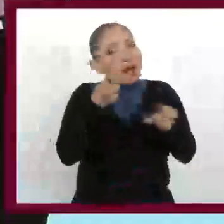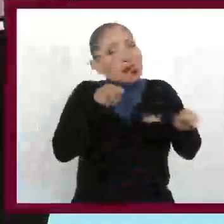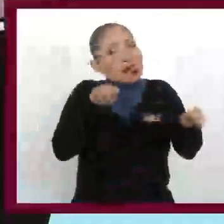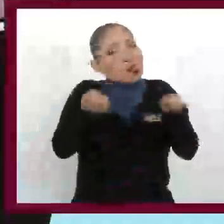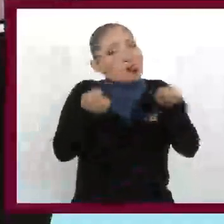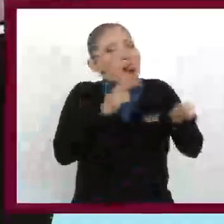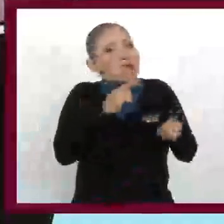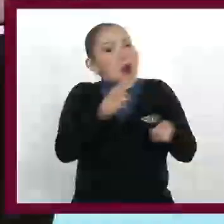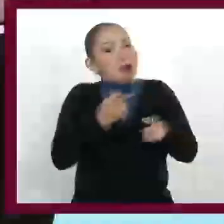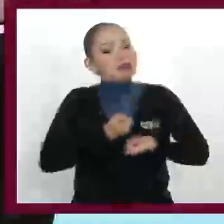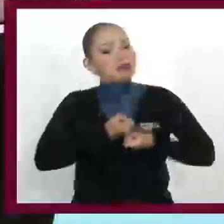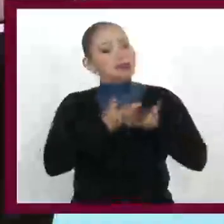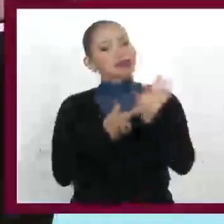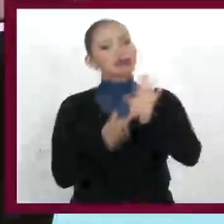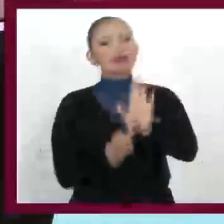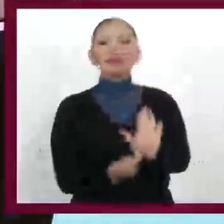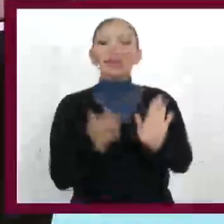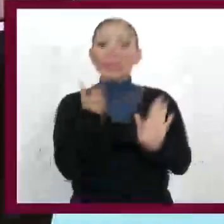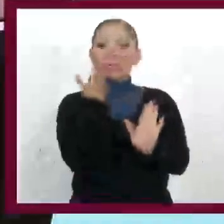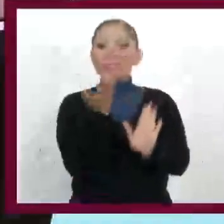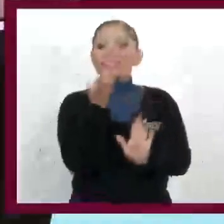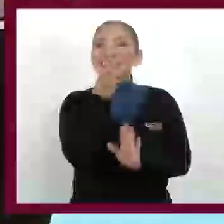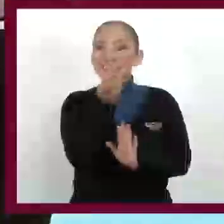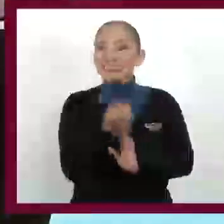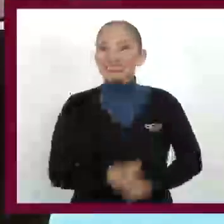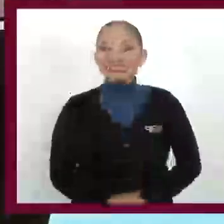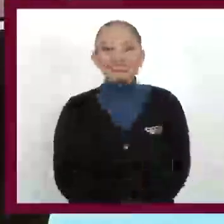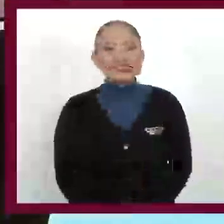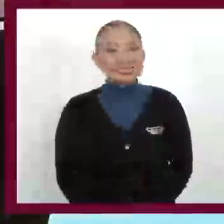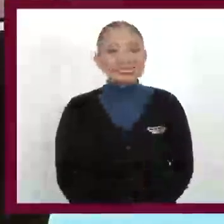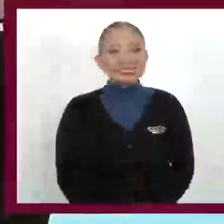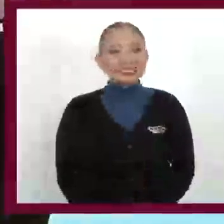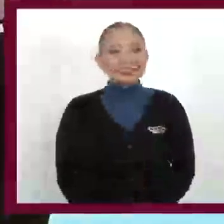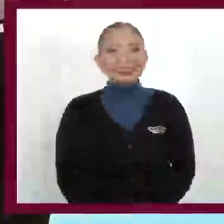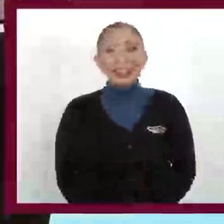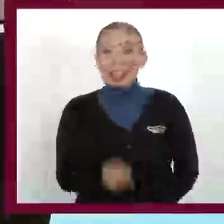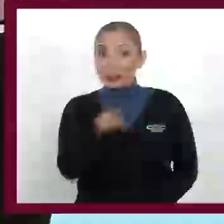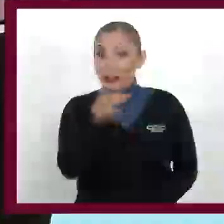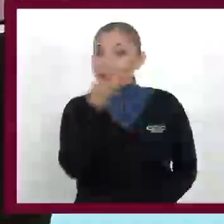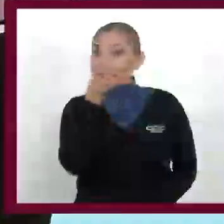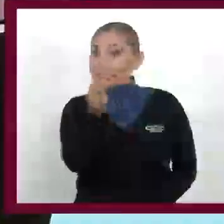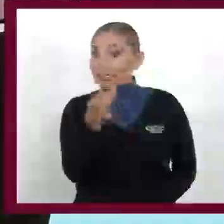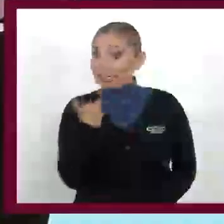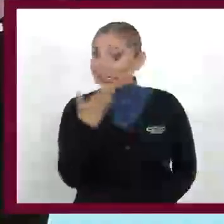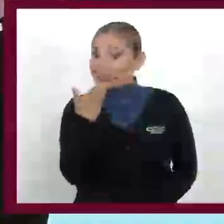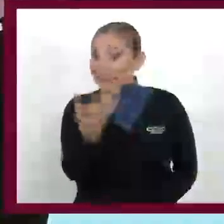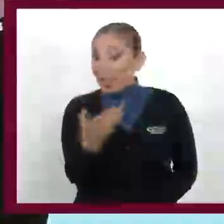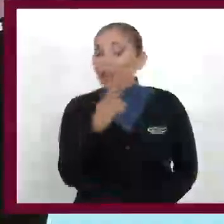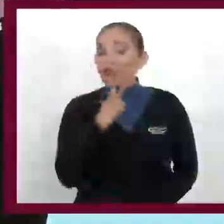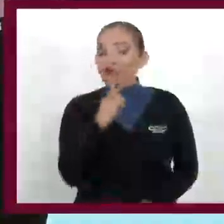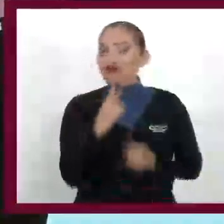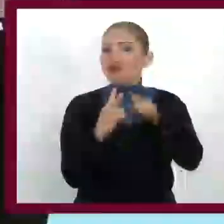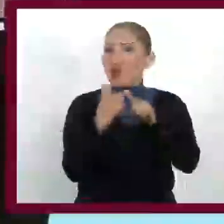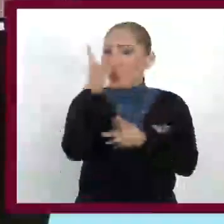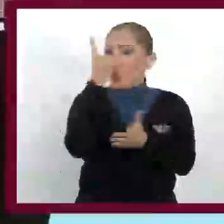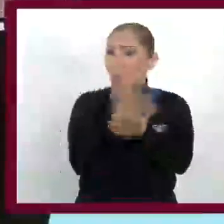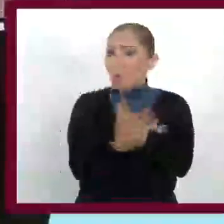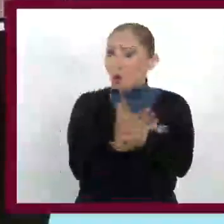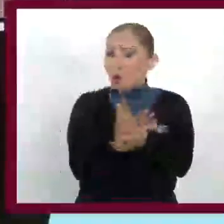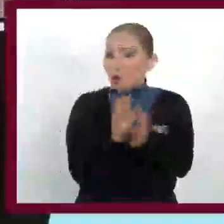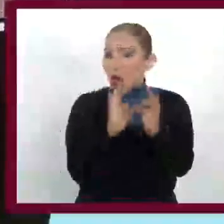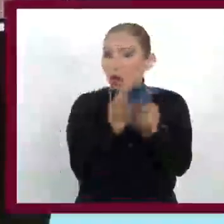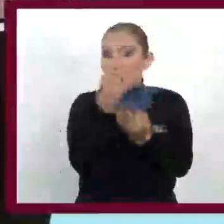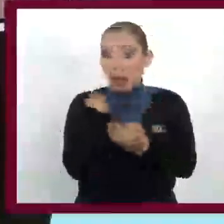poder controlarla y expresar justamente lo que queremos transmitir. Pues les tengo noticias. La voz no es la